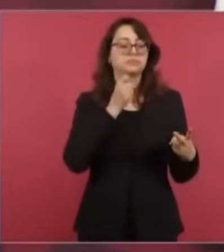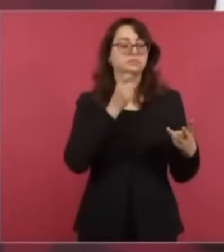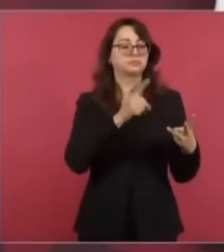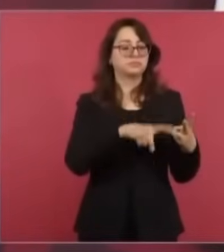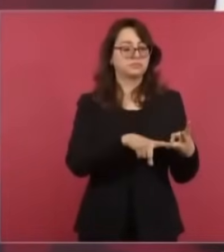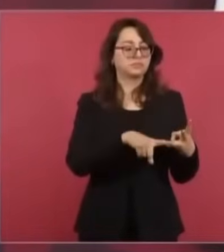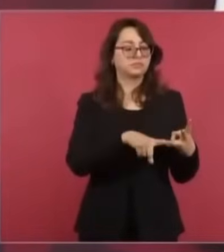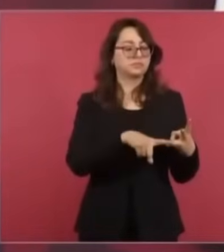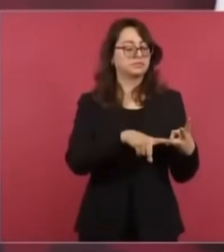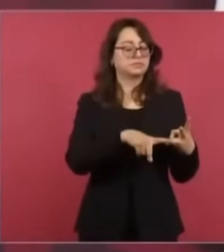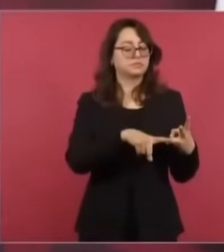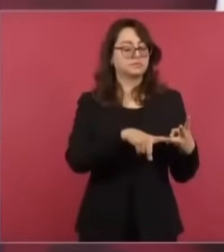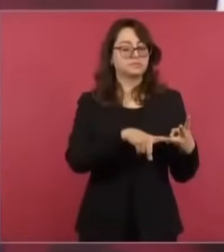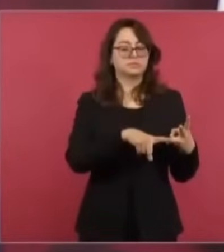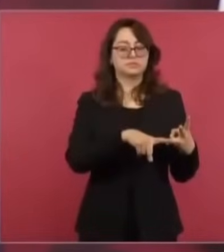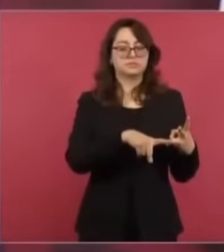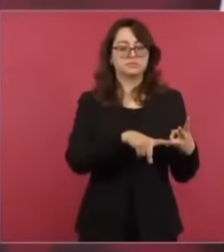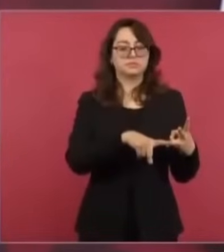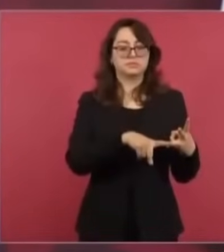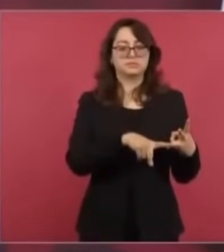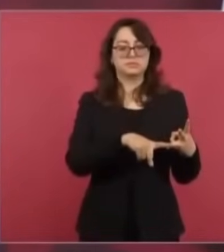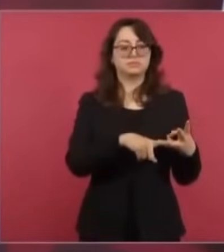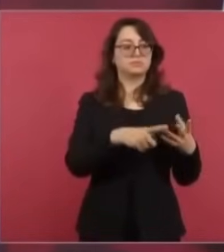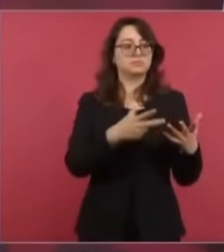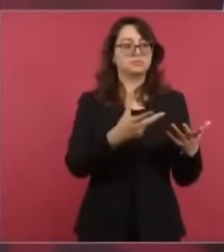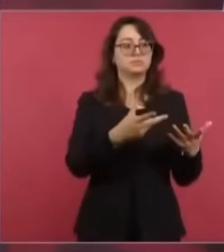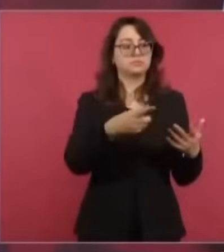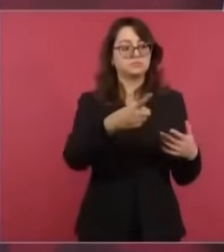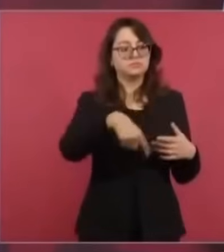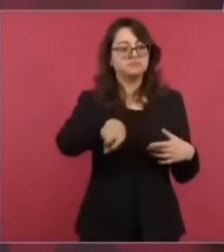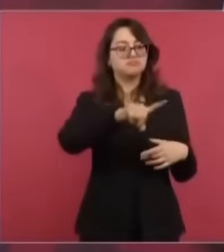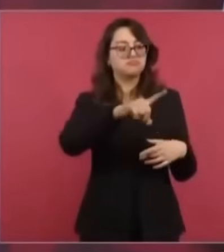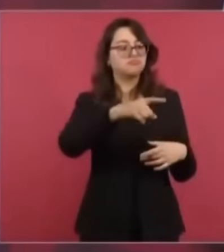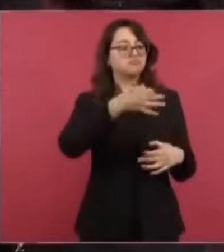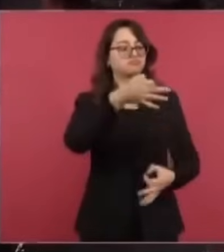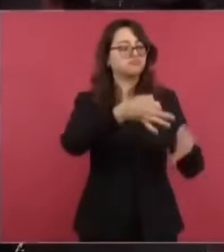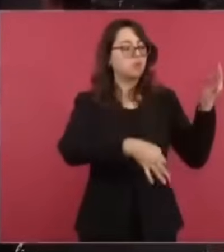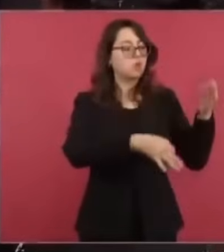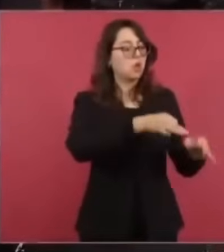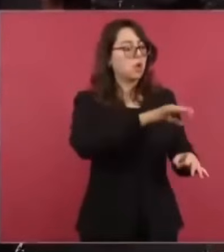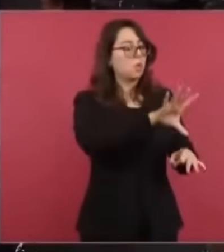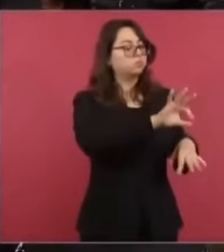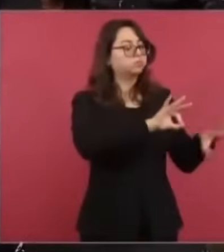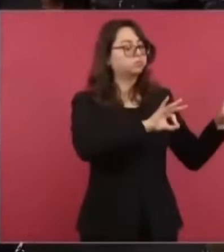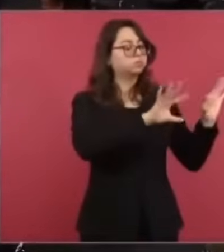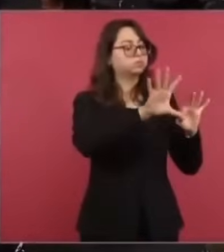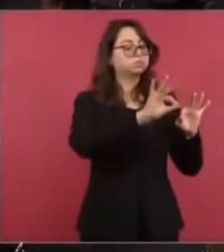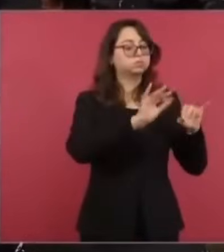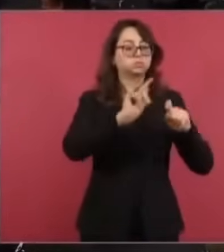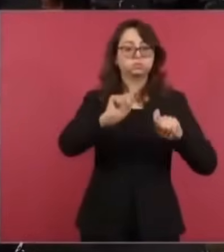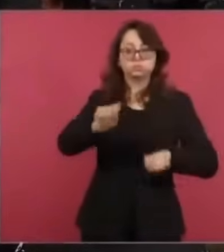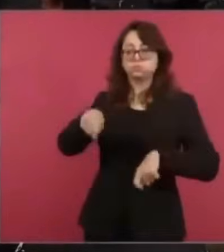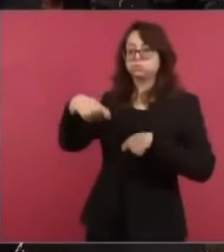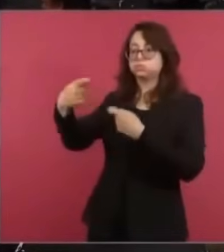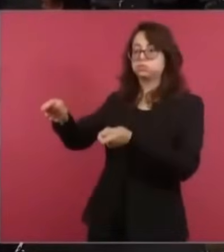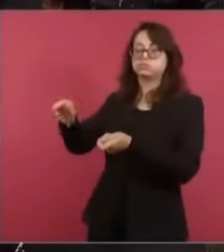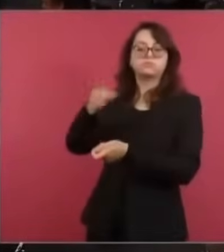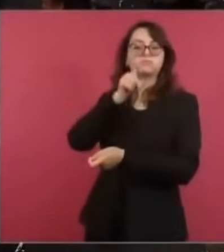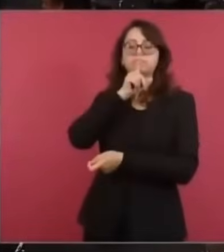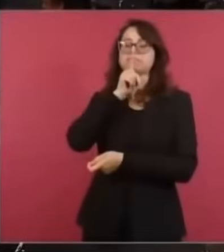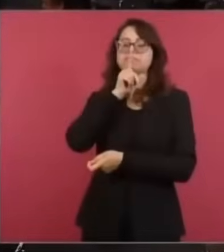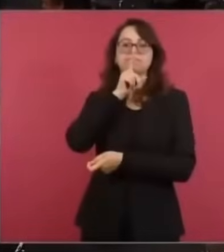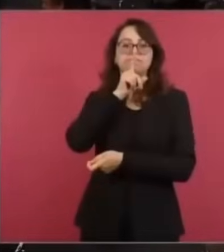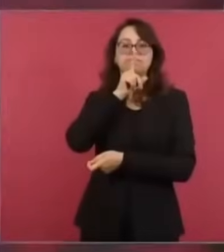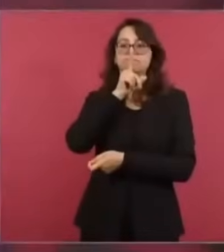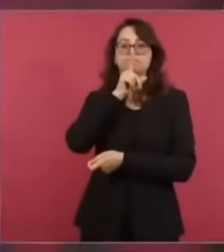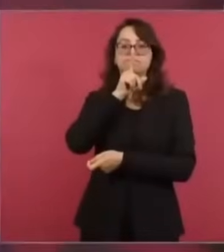ni el presidente, ni el Congreso, ni la élite del poder económico,